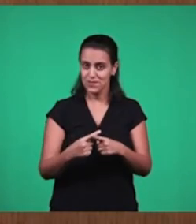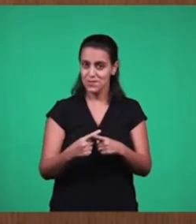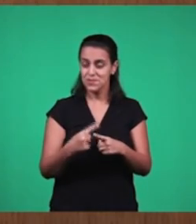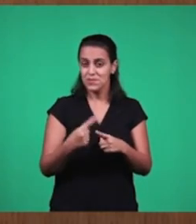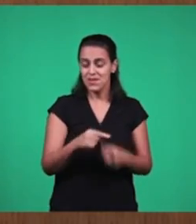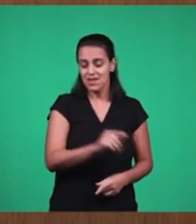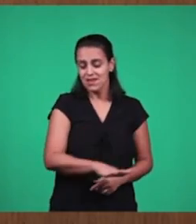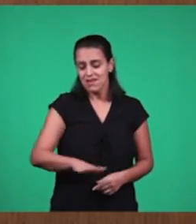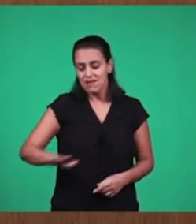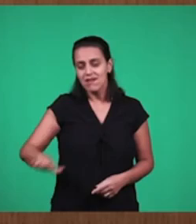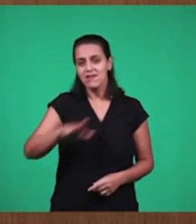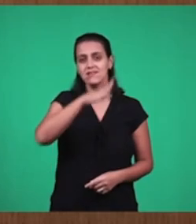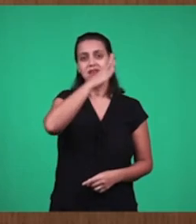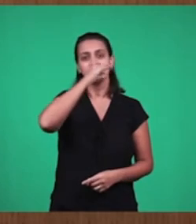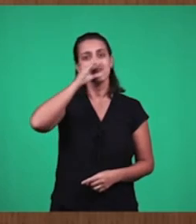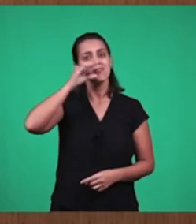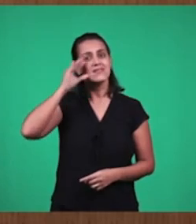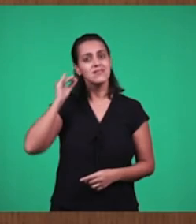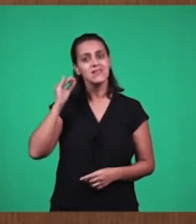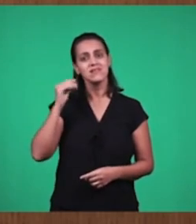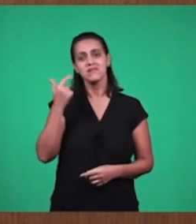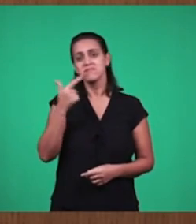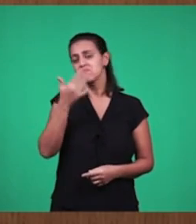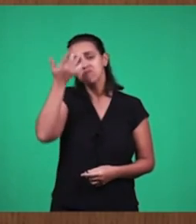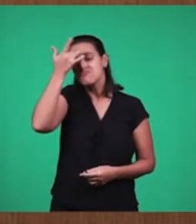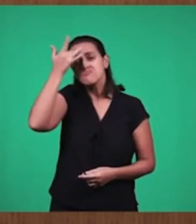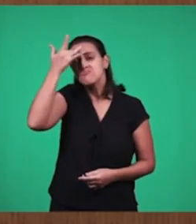los niños y adolescentes no tienen